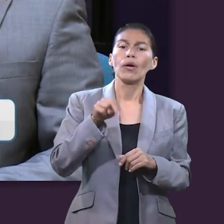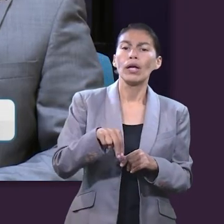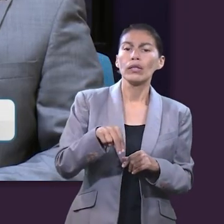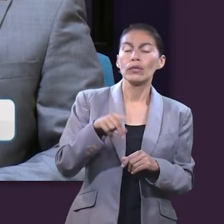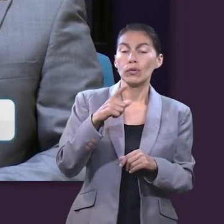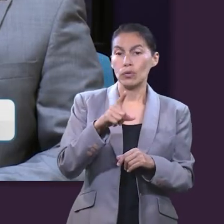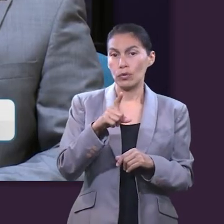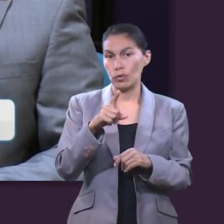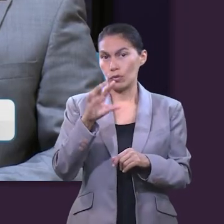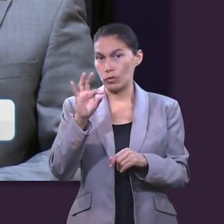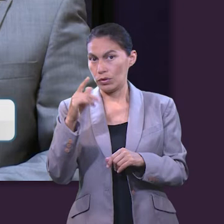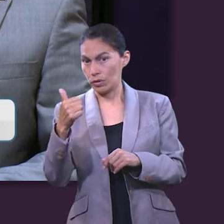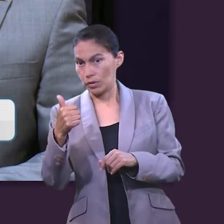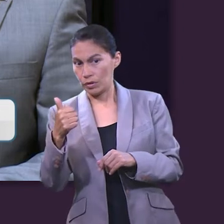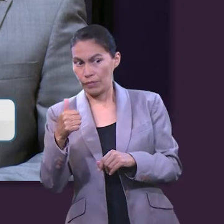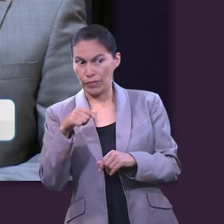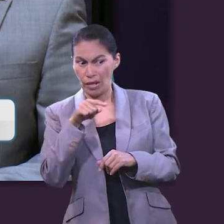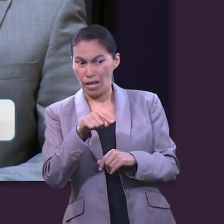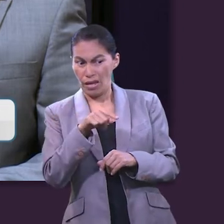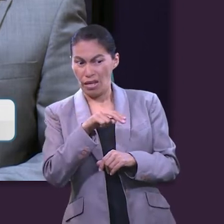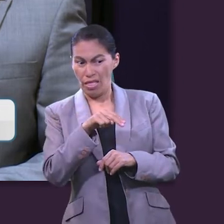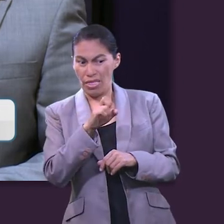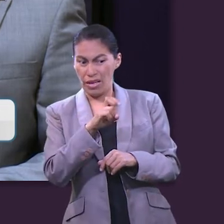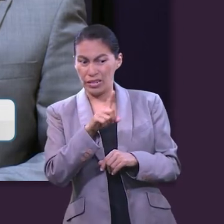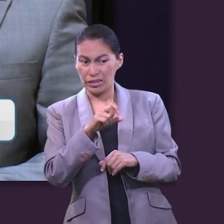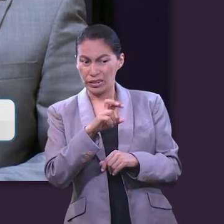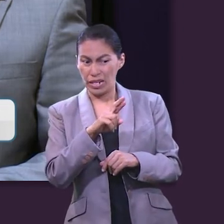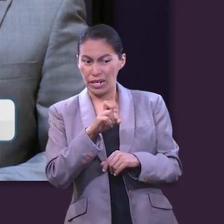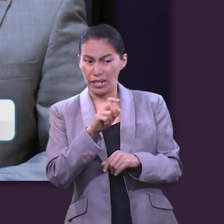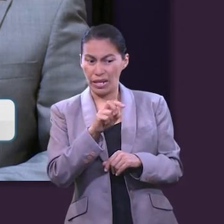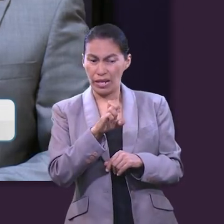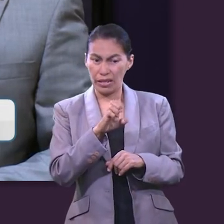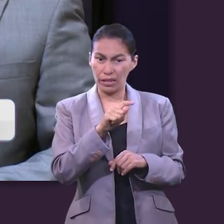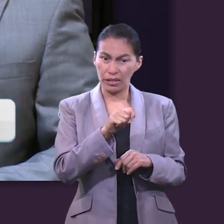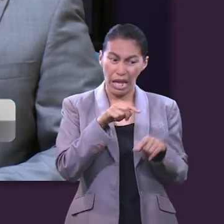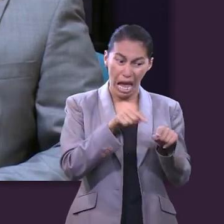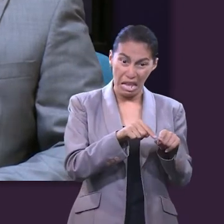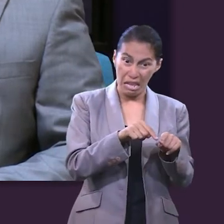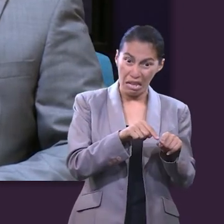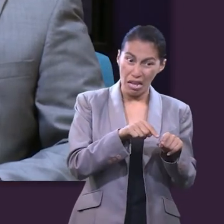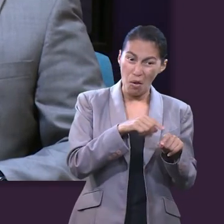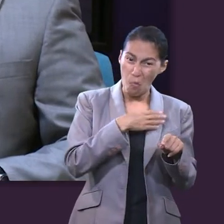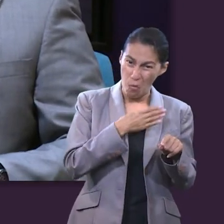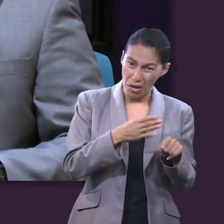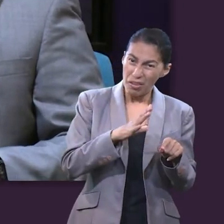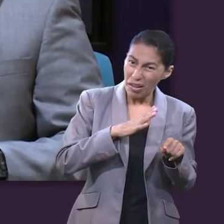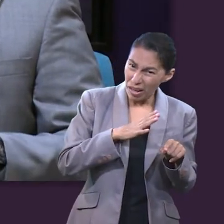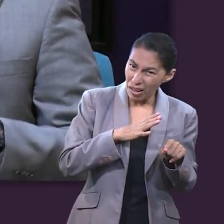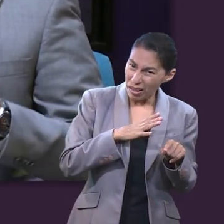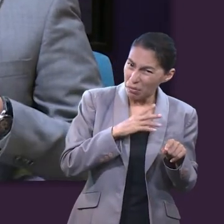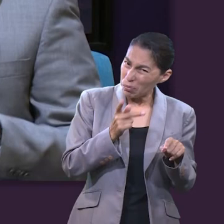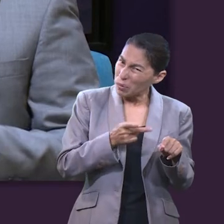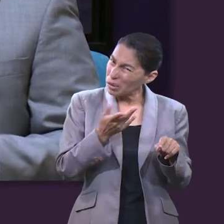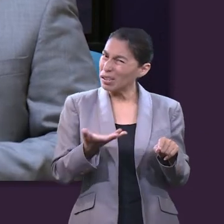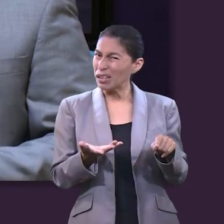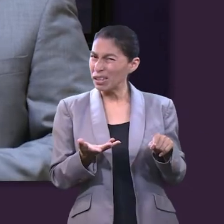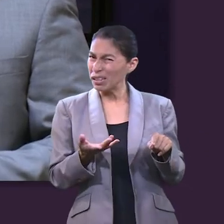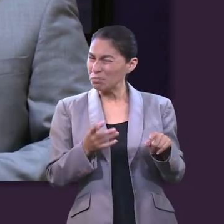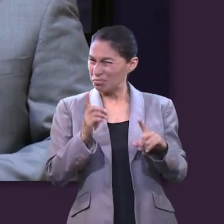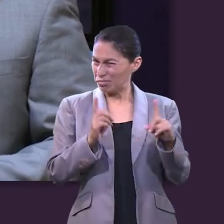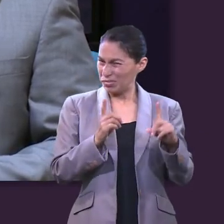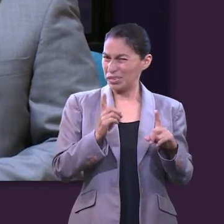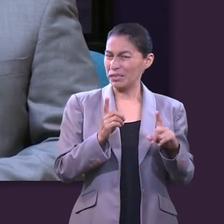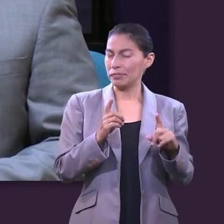¿De Nazaret puede salir algo bueno? Le dijo Felipe, ven y ve. O sea, que ya desde que inició el